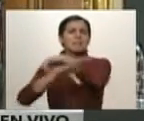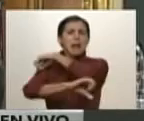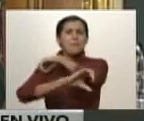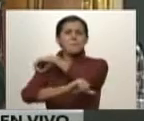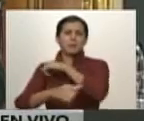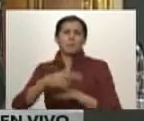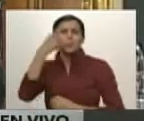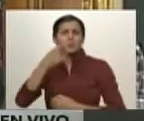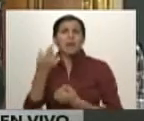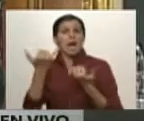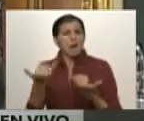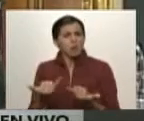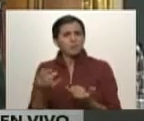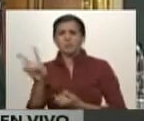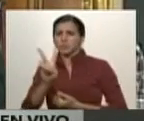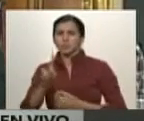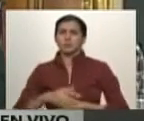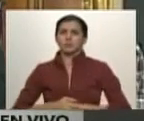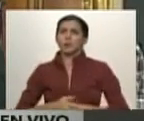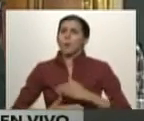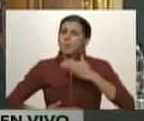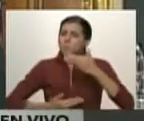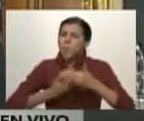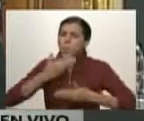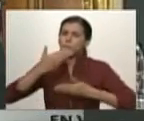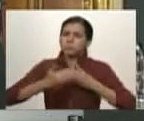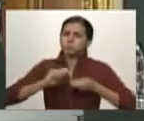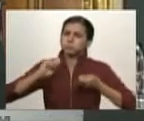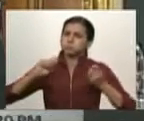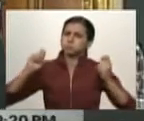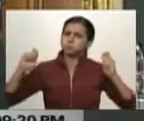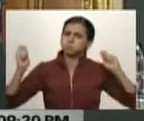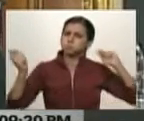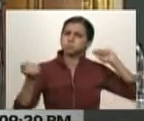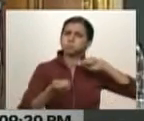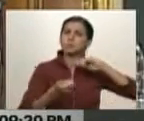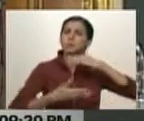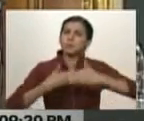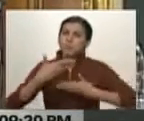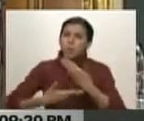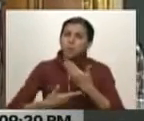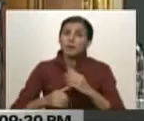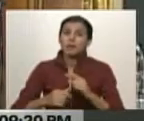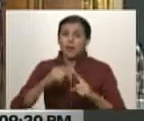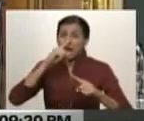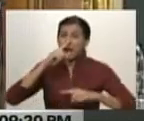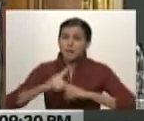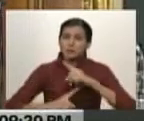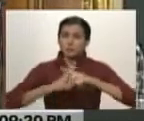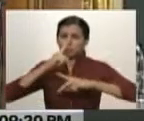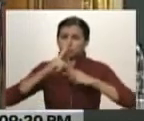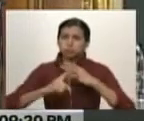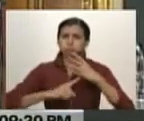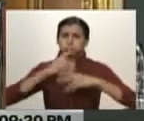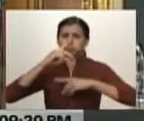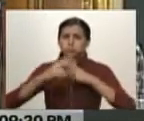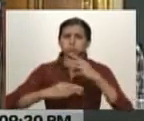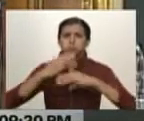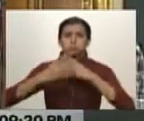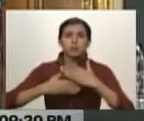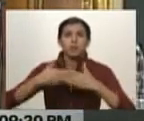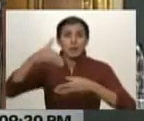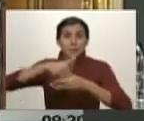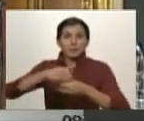construido de manera progresiva el paso de cada campaña electoral el sistema electoral más